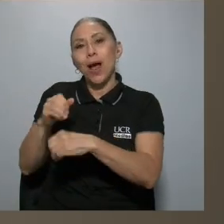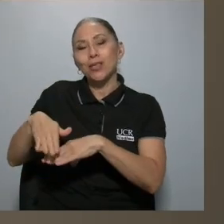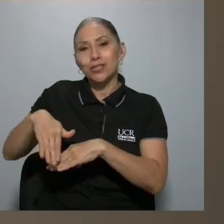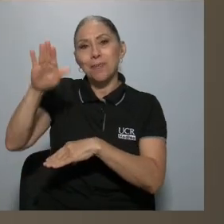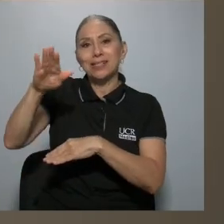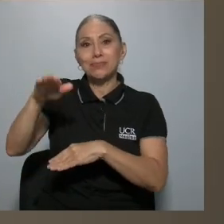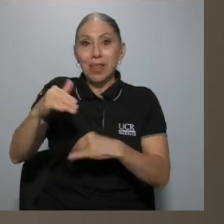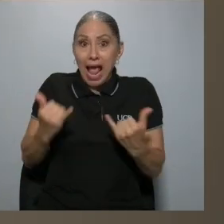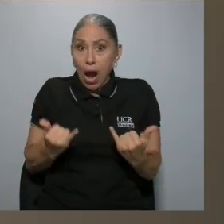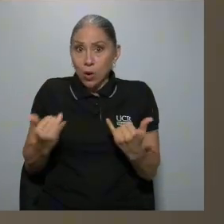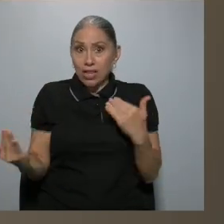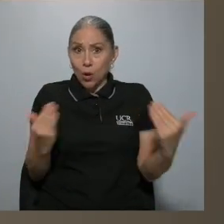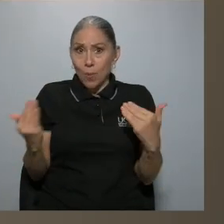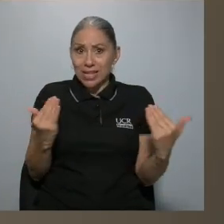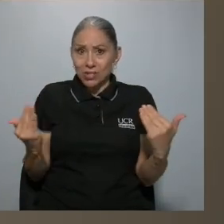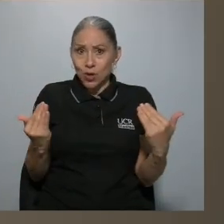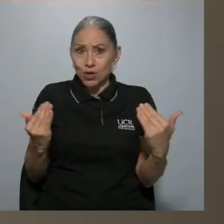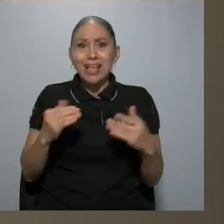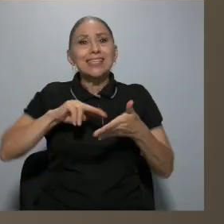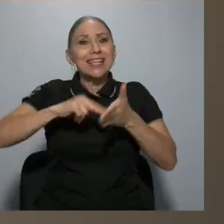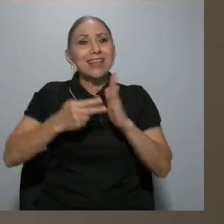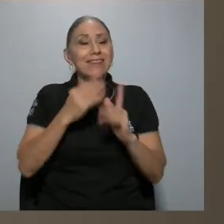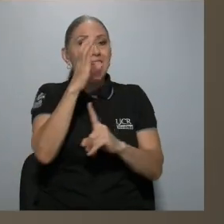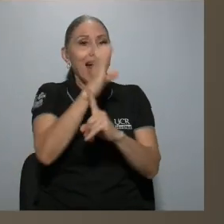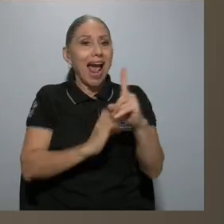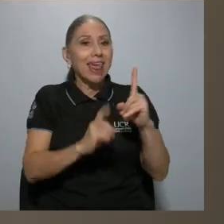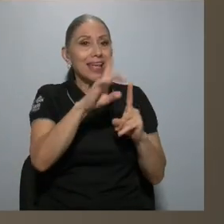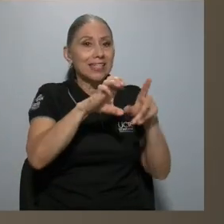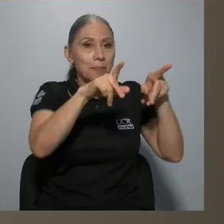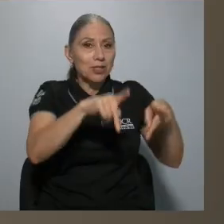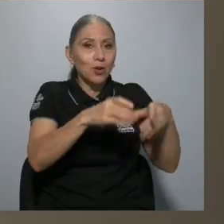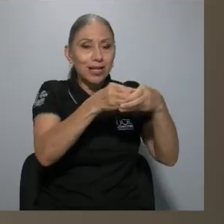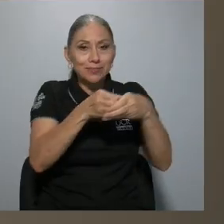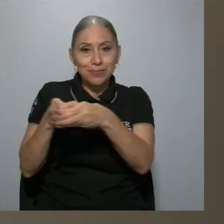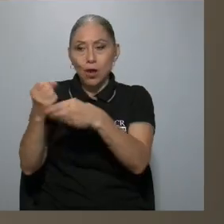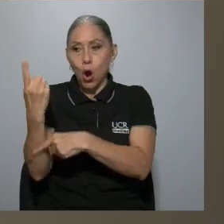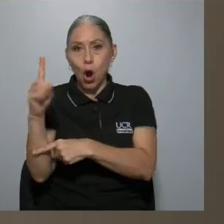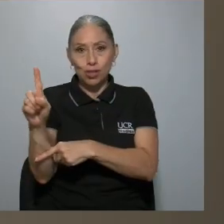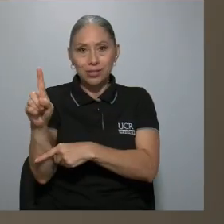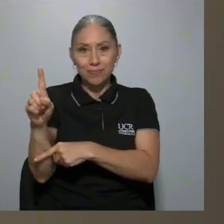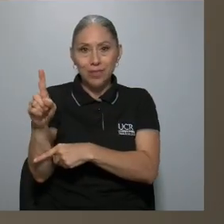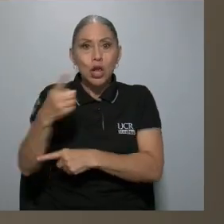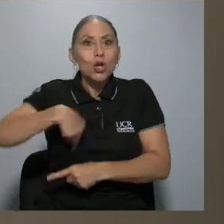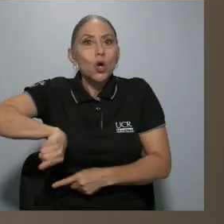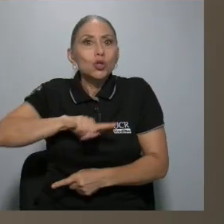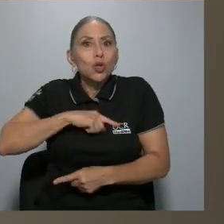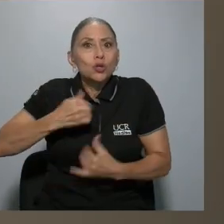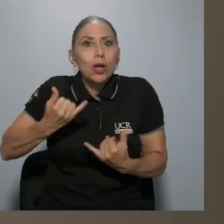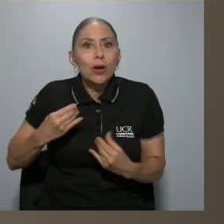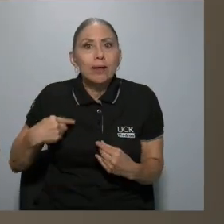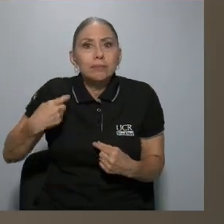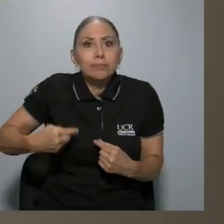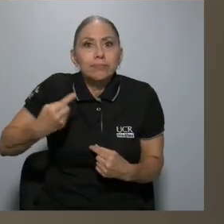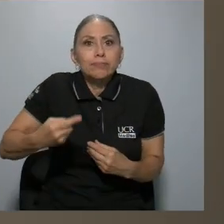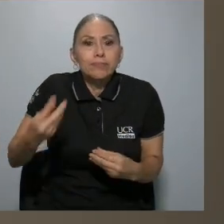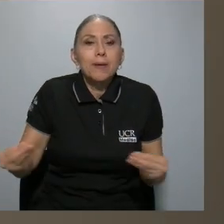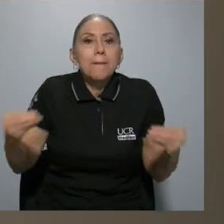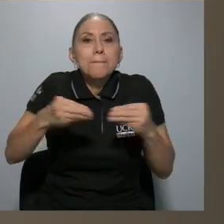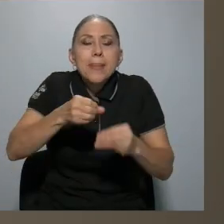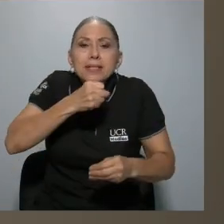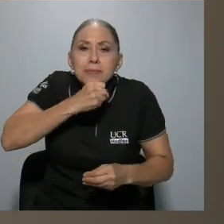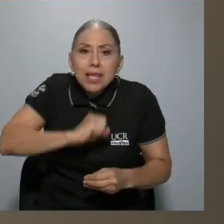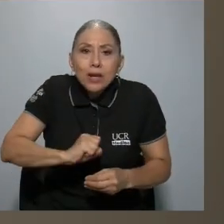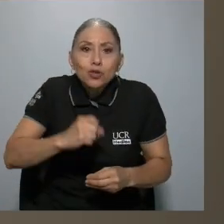en comparación, esa relación es de 11 personas por cada 100. Somos cada vez más viejos porque hay